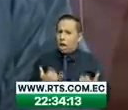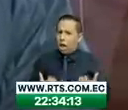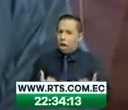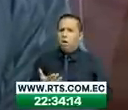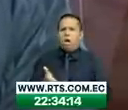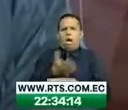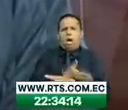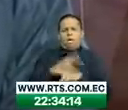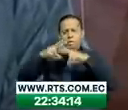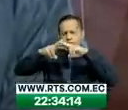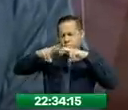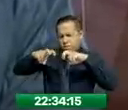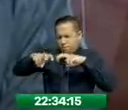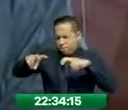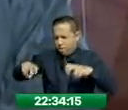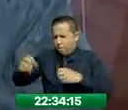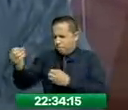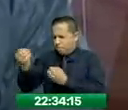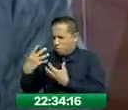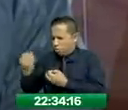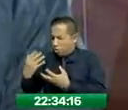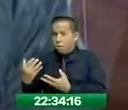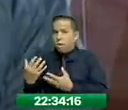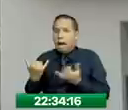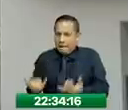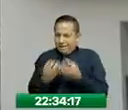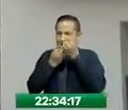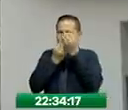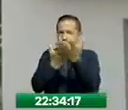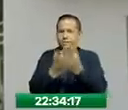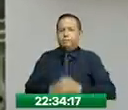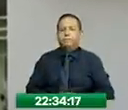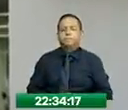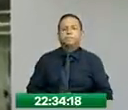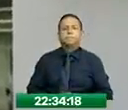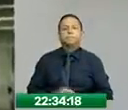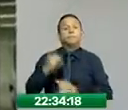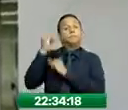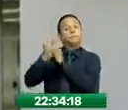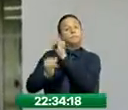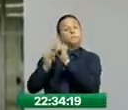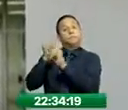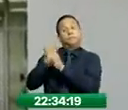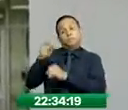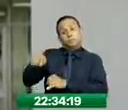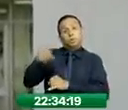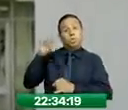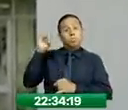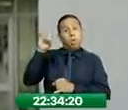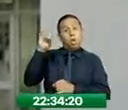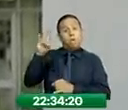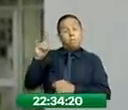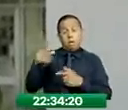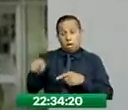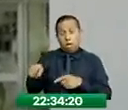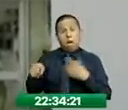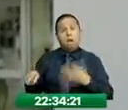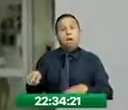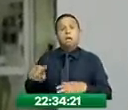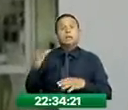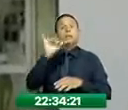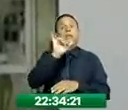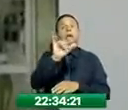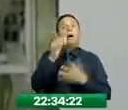trabajado precisamente con las autoridades el instituto de gastroenterología boliviano japonés desde el día sábado cerró sus puertas